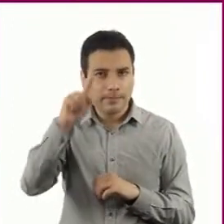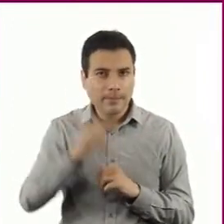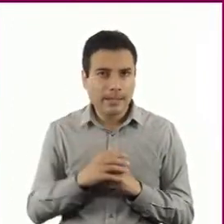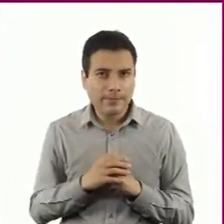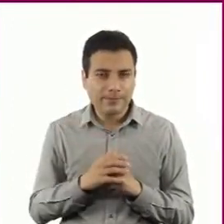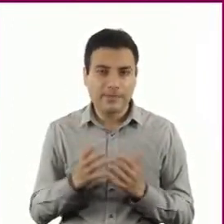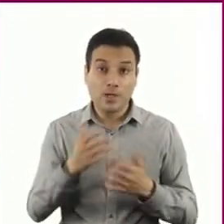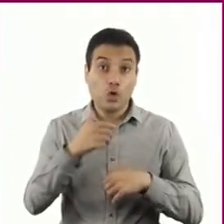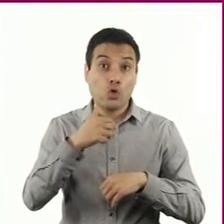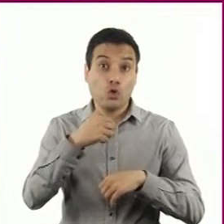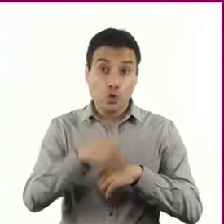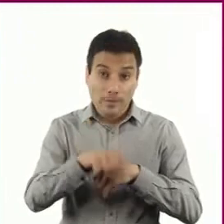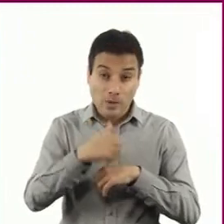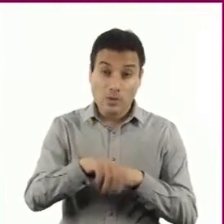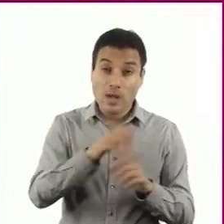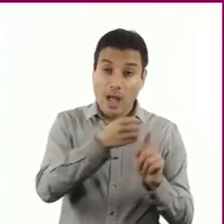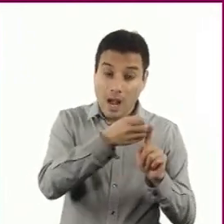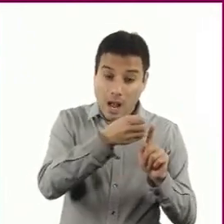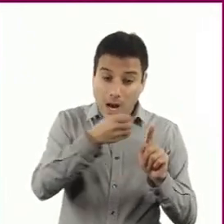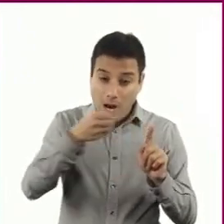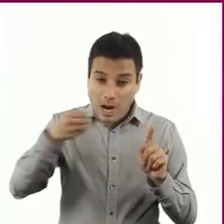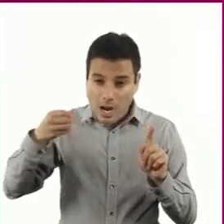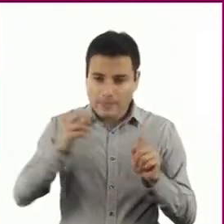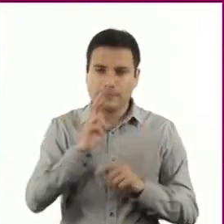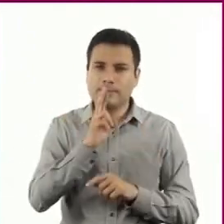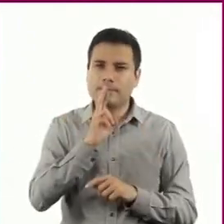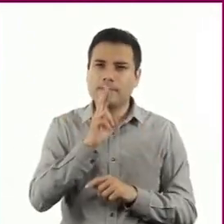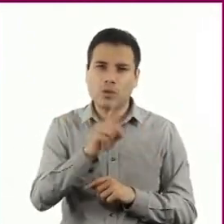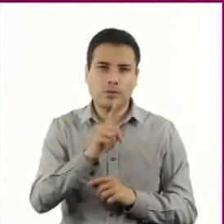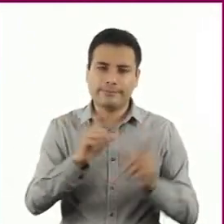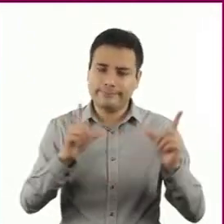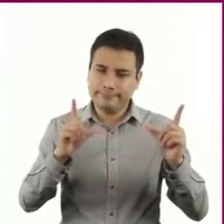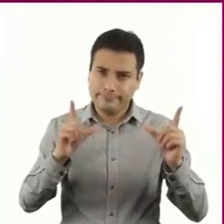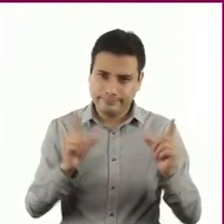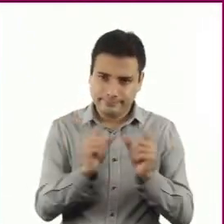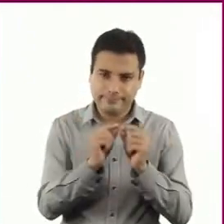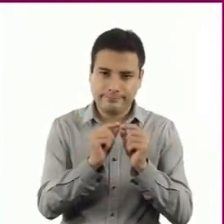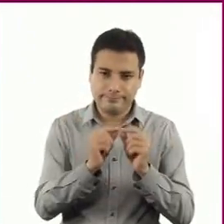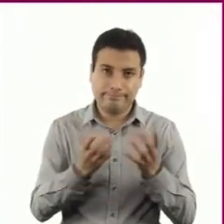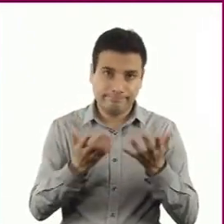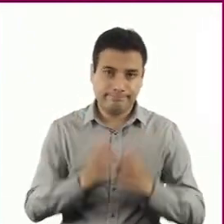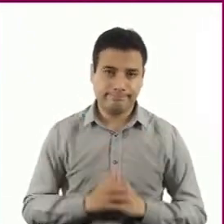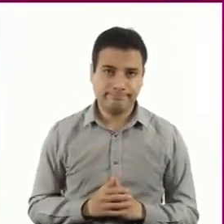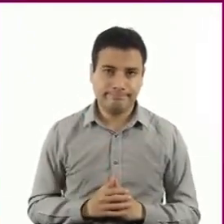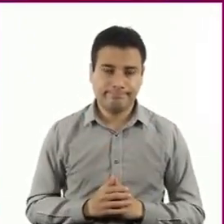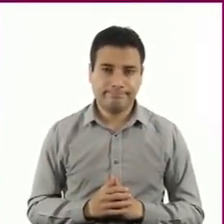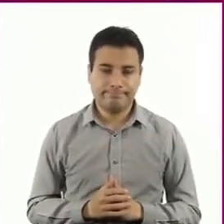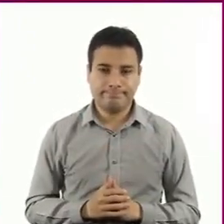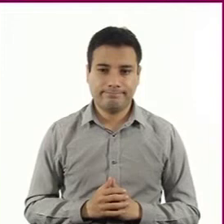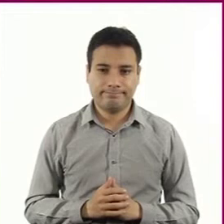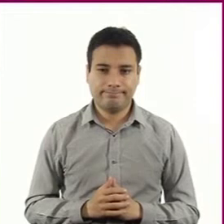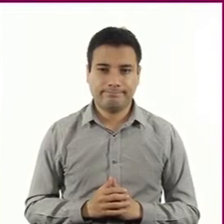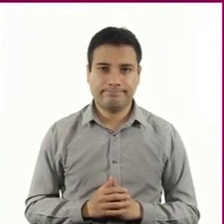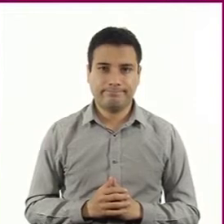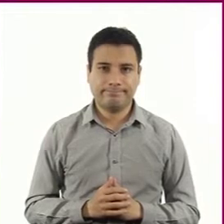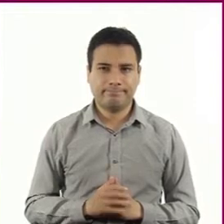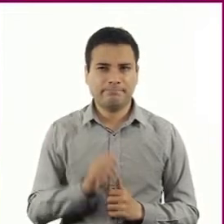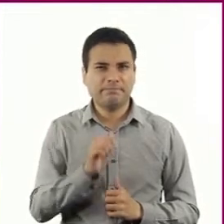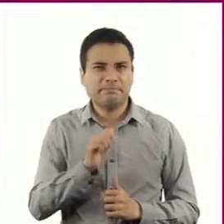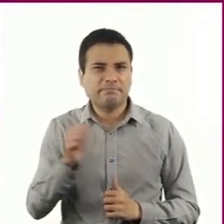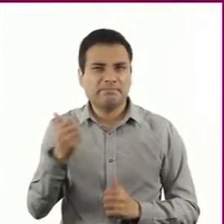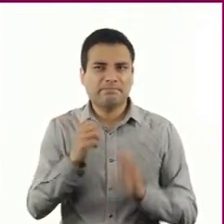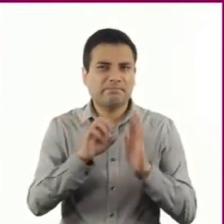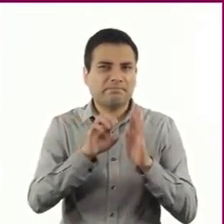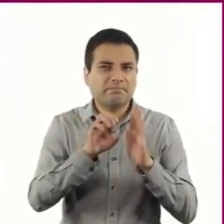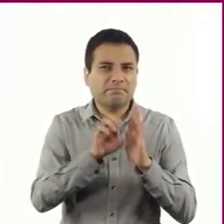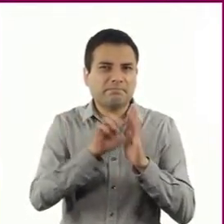manera abreviada y para leer más fácilmente cantidades muy pequeñas o muy grandes. ¿En qué otras situaciones